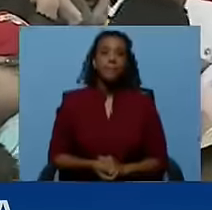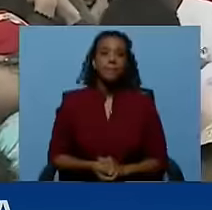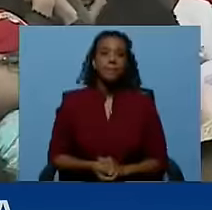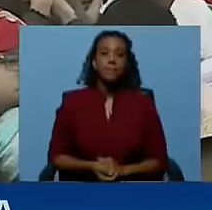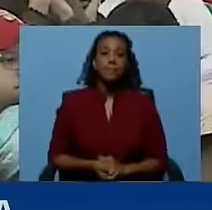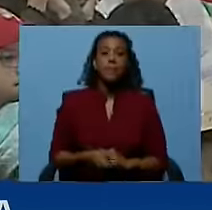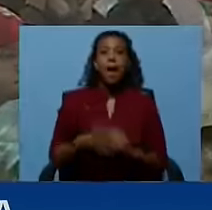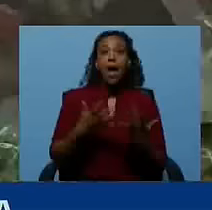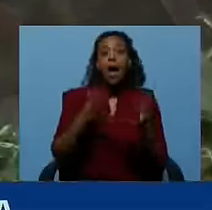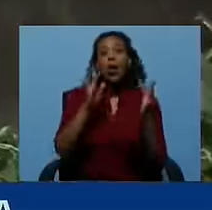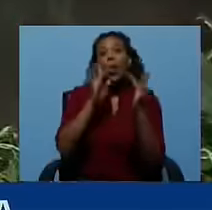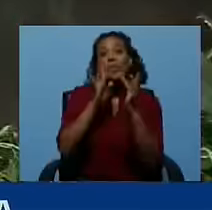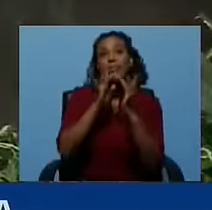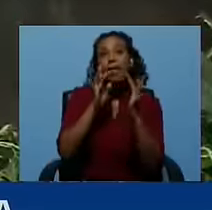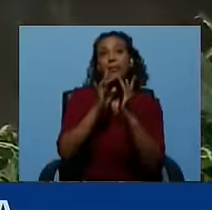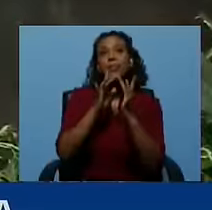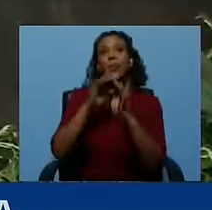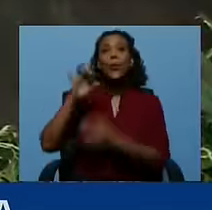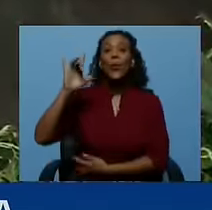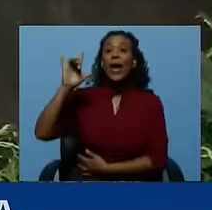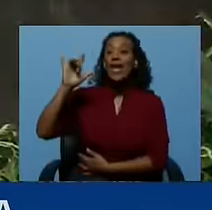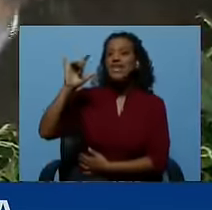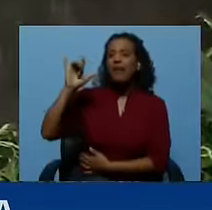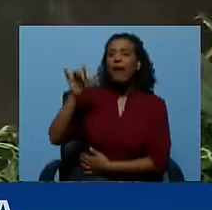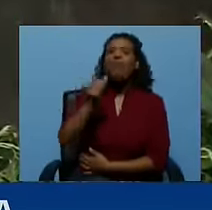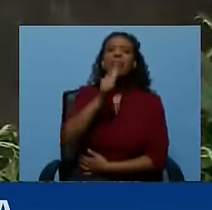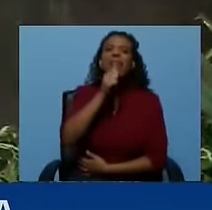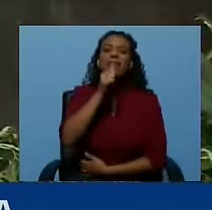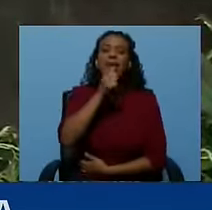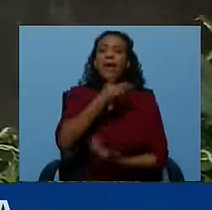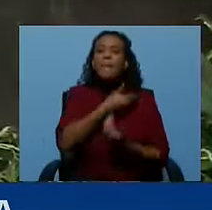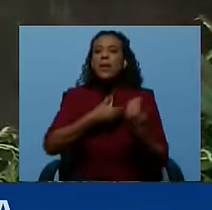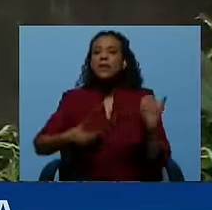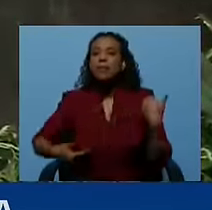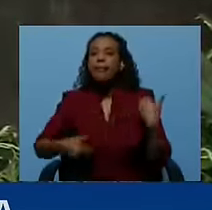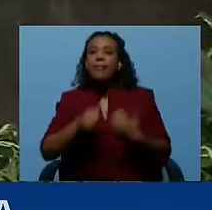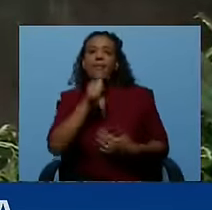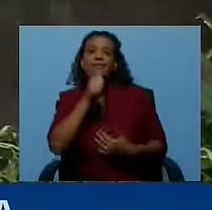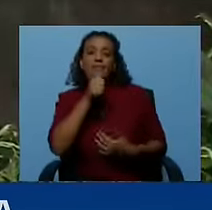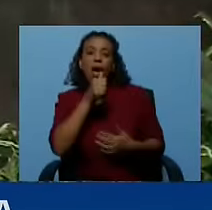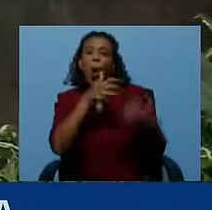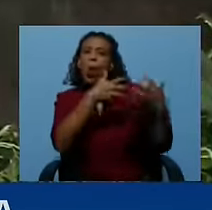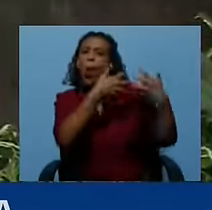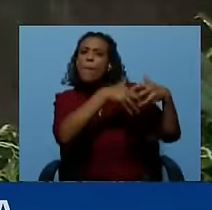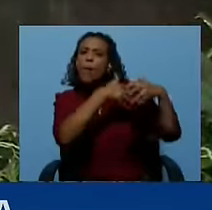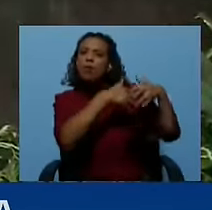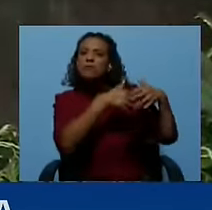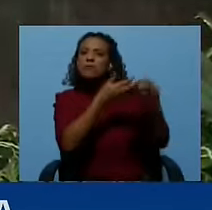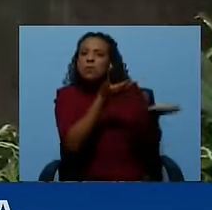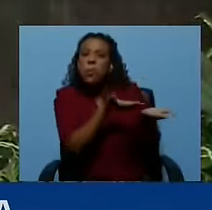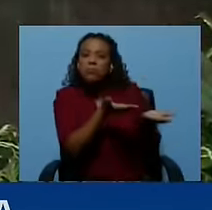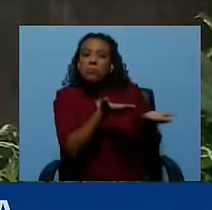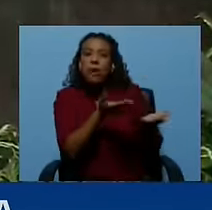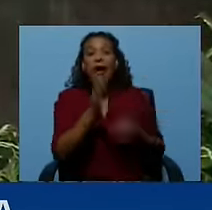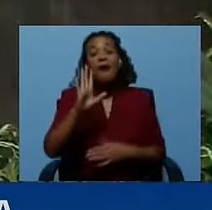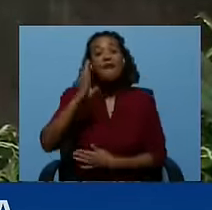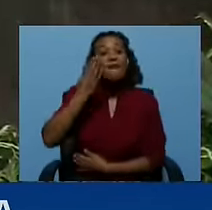¿O del imperio tecnológico? De la corpocracia. ¿De quién es Facebook?